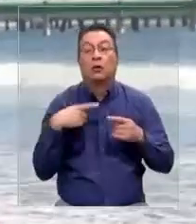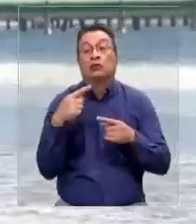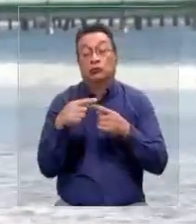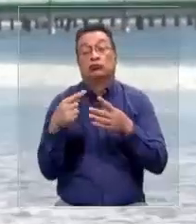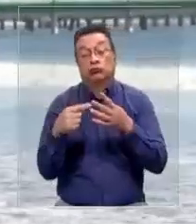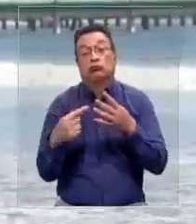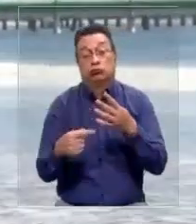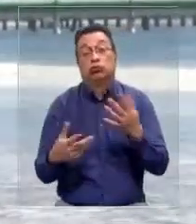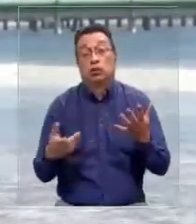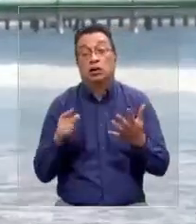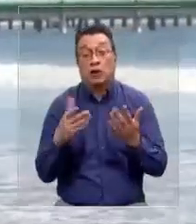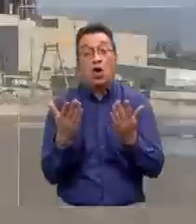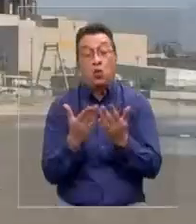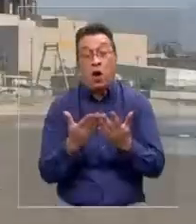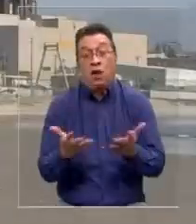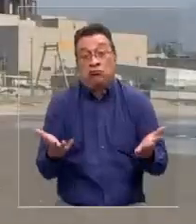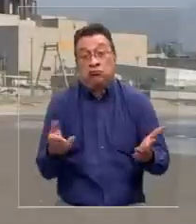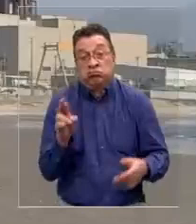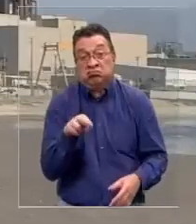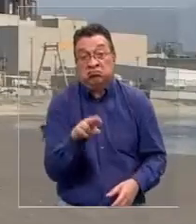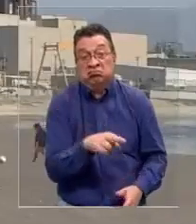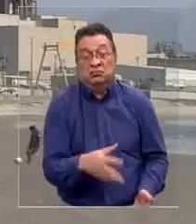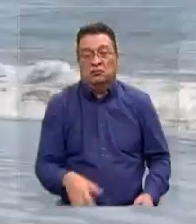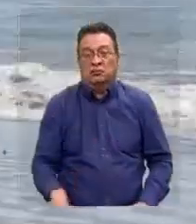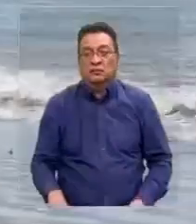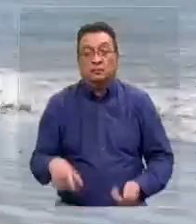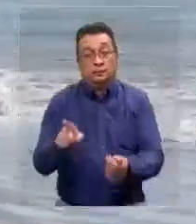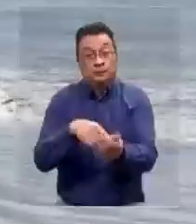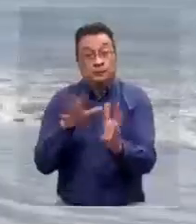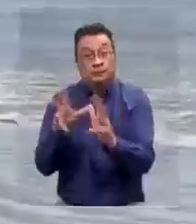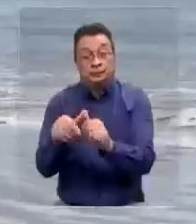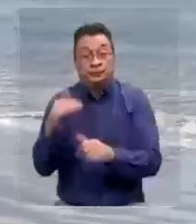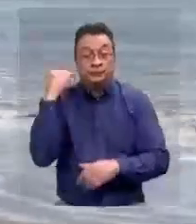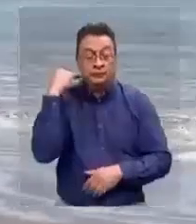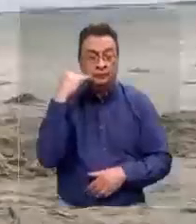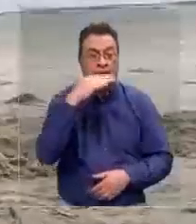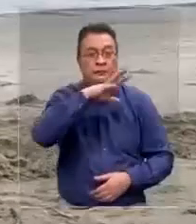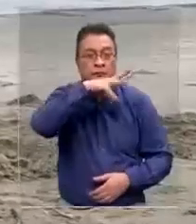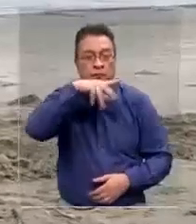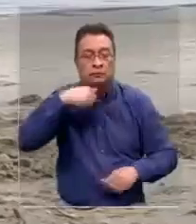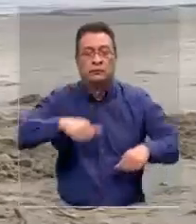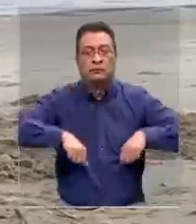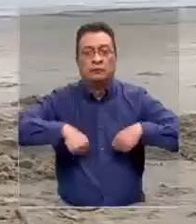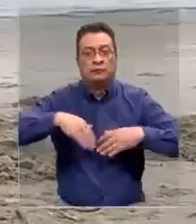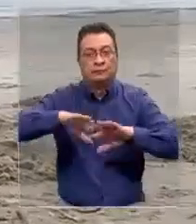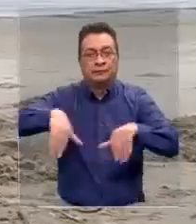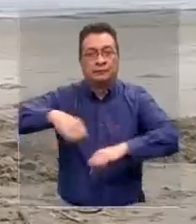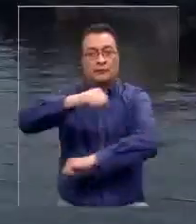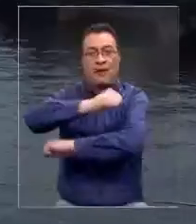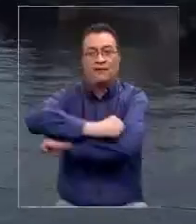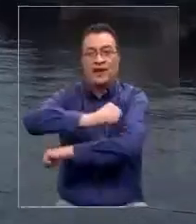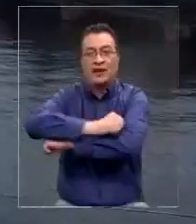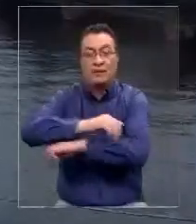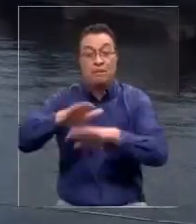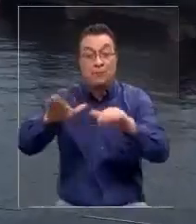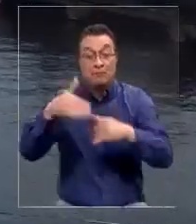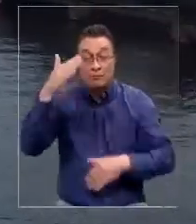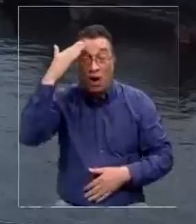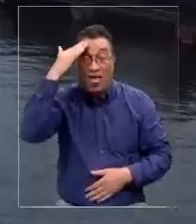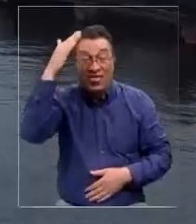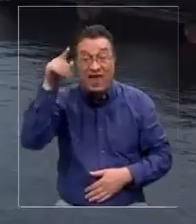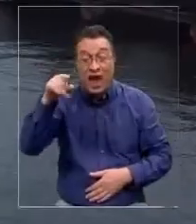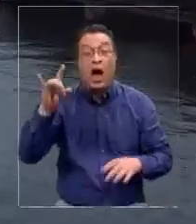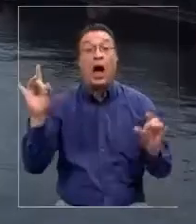pasa en el colegio. Familias, niños, adultos, jóvenes en la playa de Ventanas, en el mismo día en